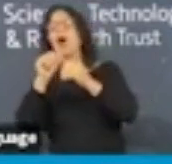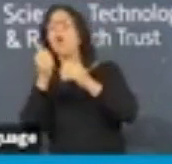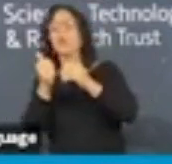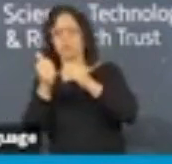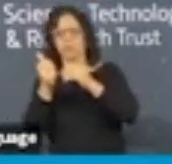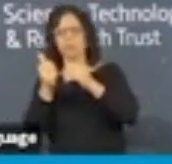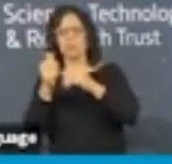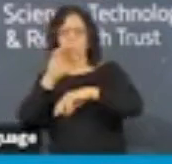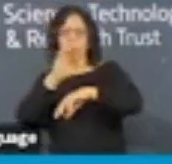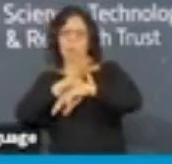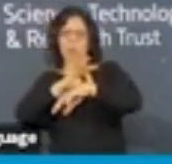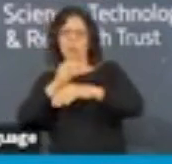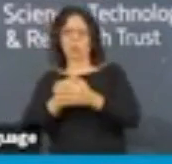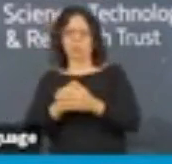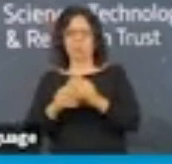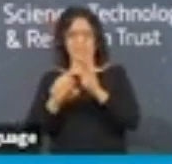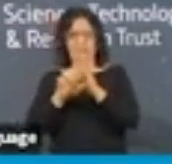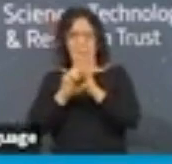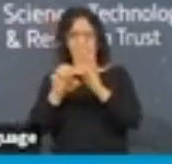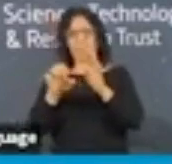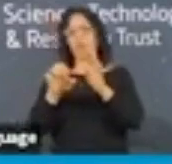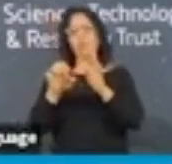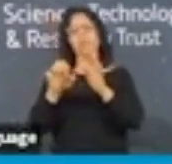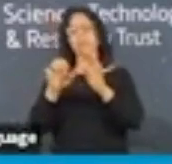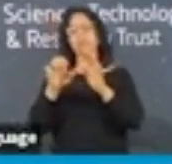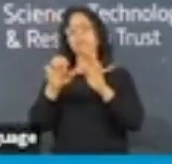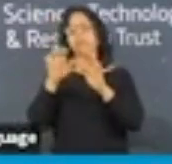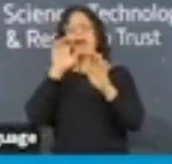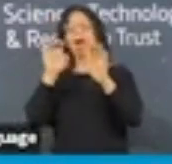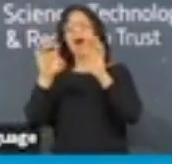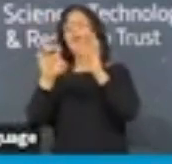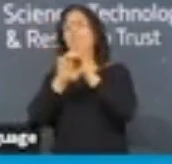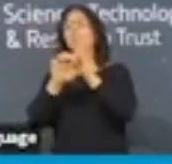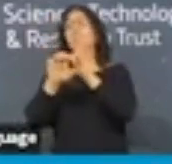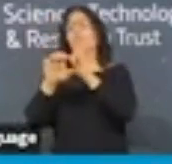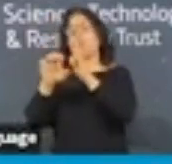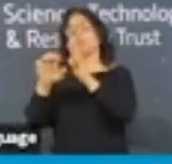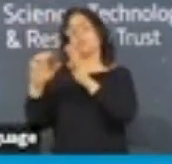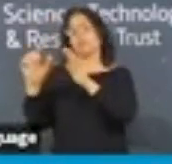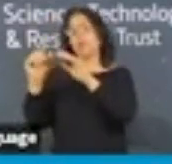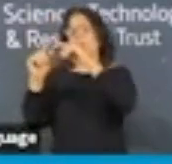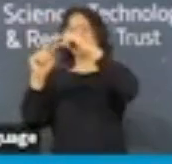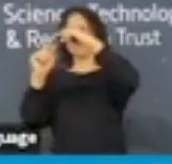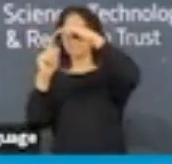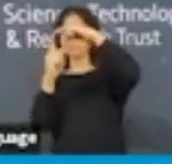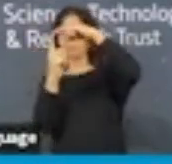larva de Toxorynchitis está consumiendo una larva de Aedes aegypti.